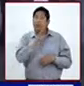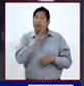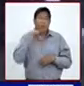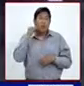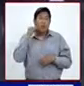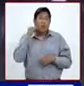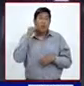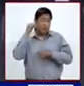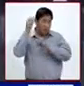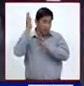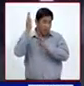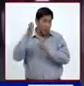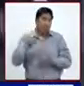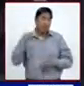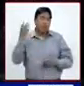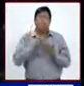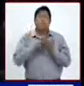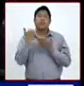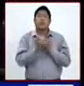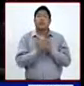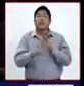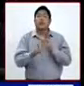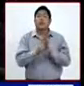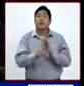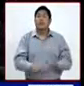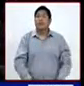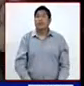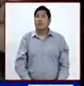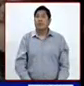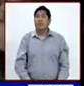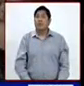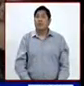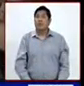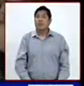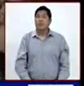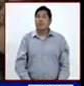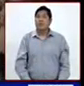líder, presentaba la siguiente propuesta.